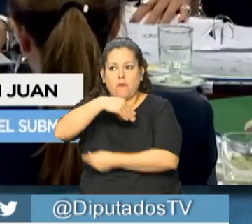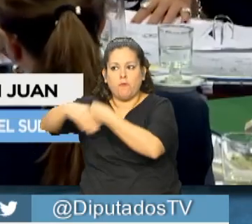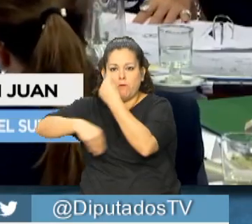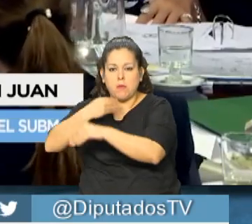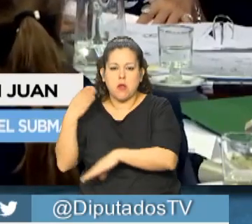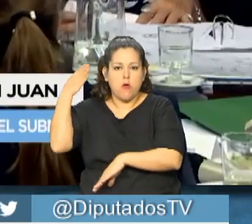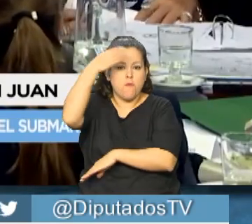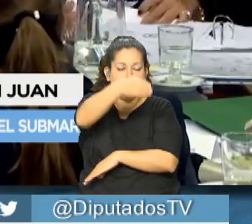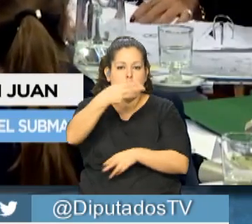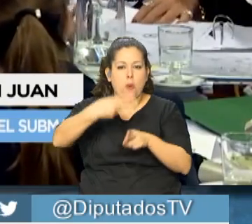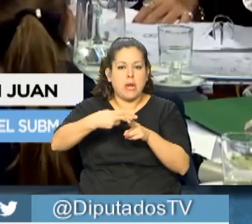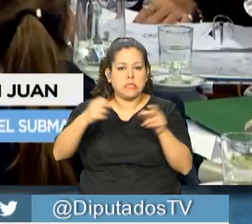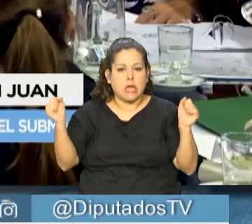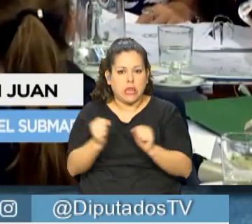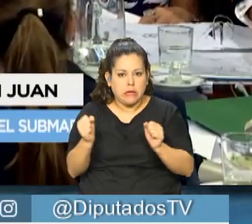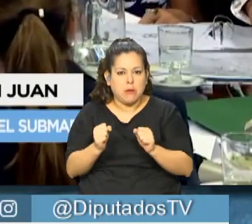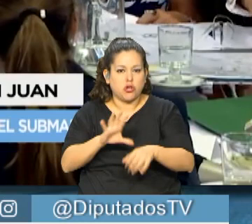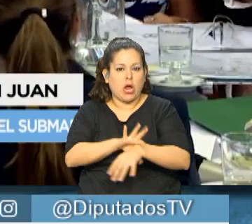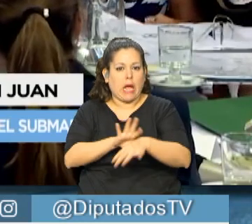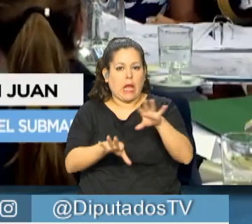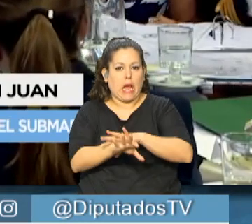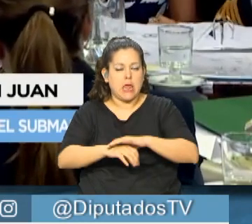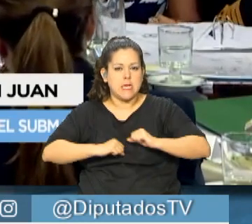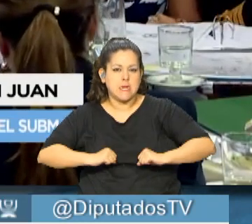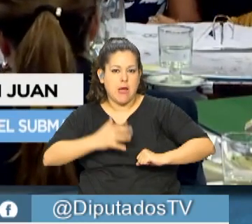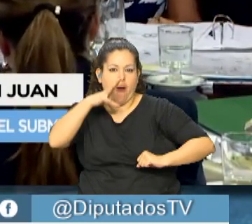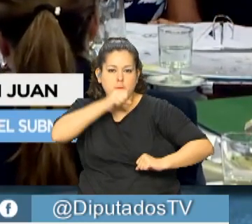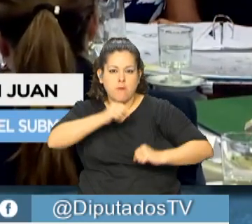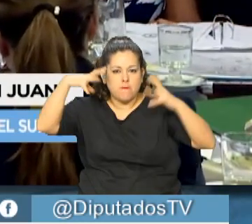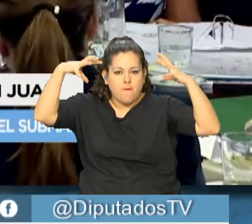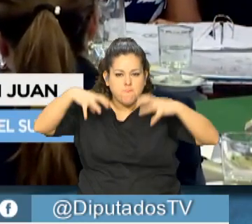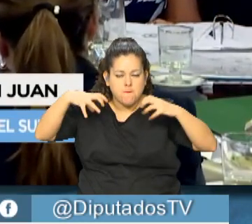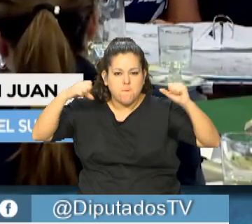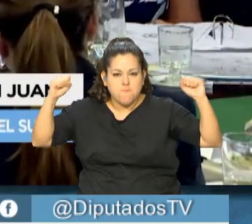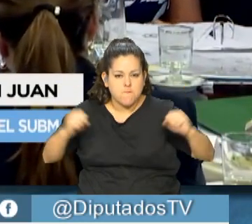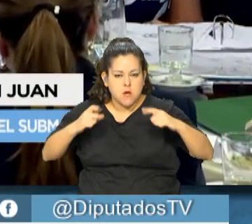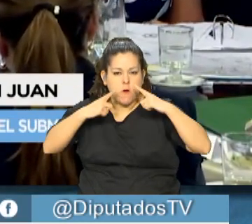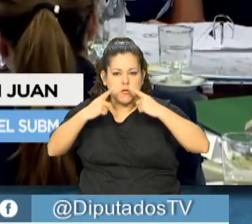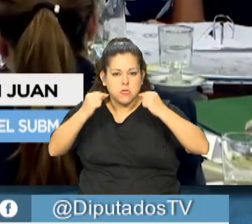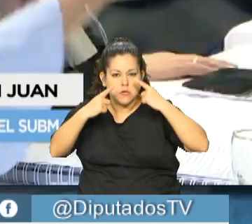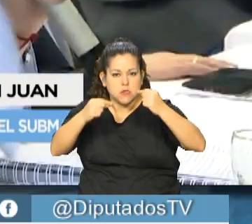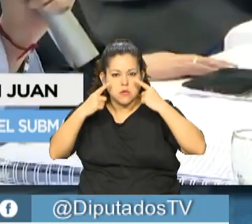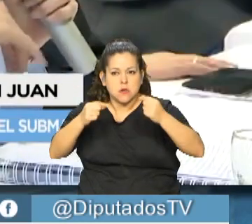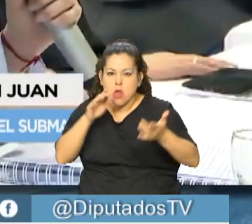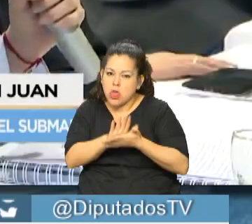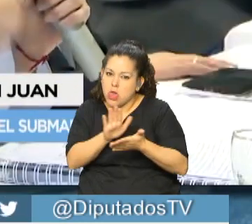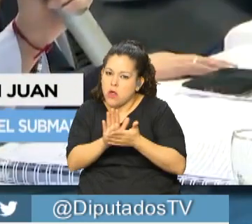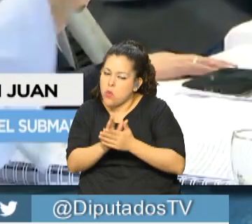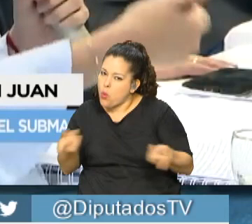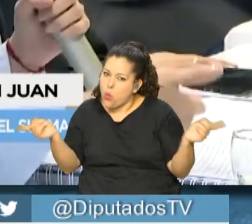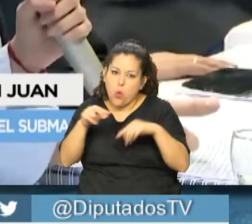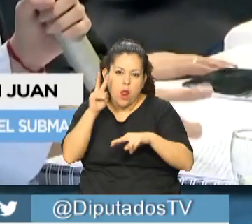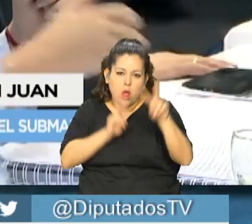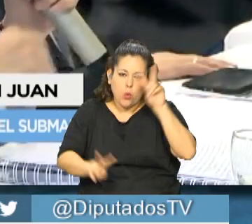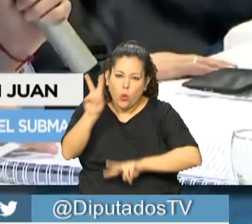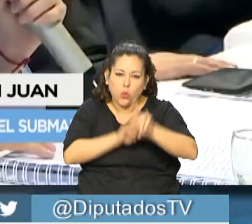Plaza de Mayo o a estar bajo la lluvia y el frío, pidiendo nada más que se reanude la